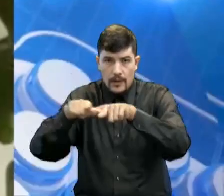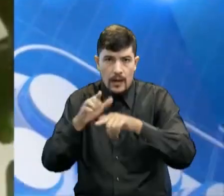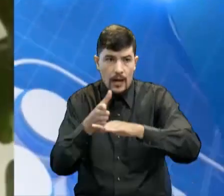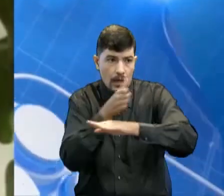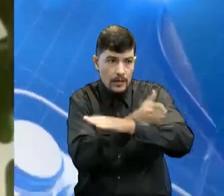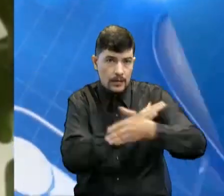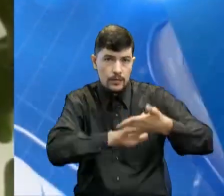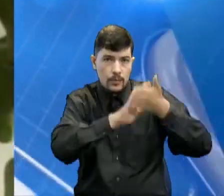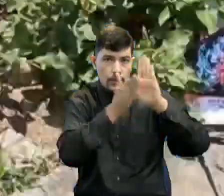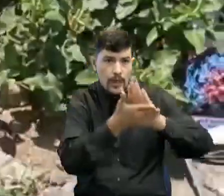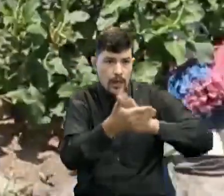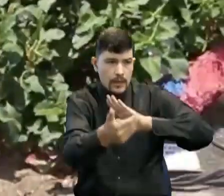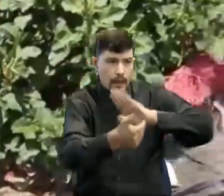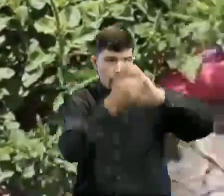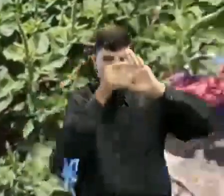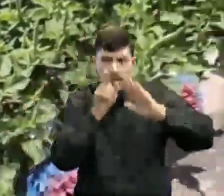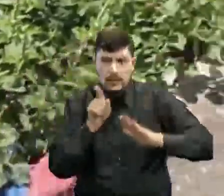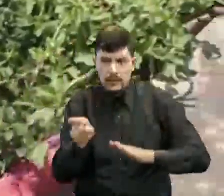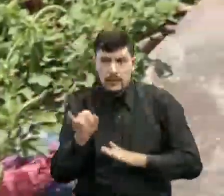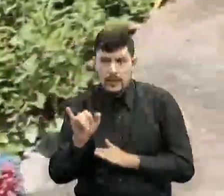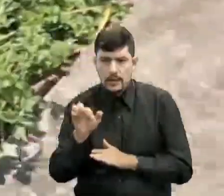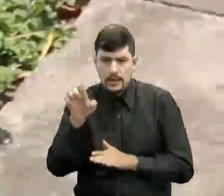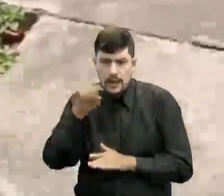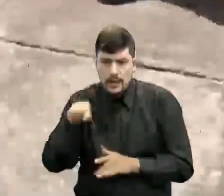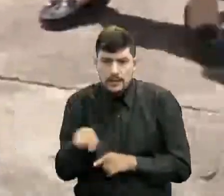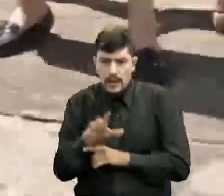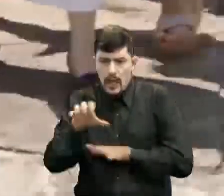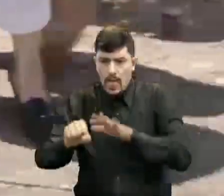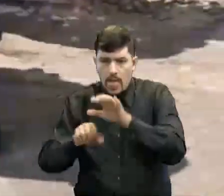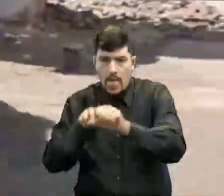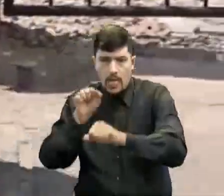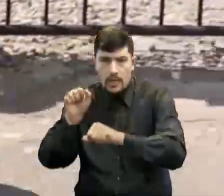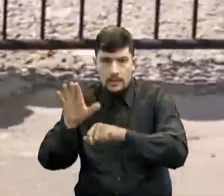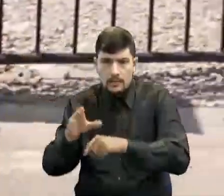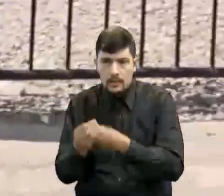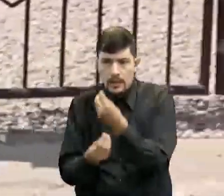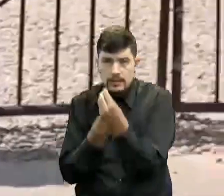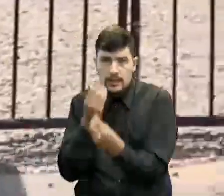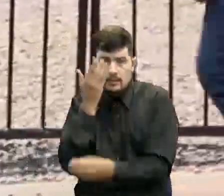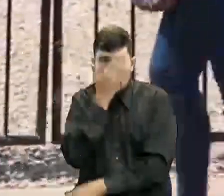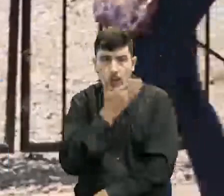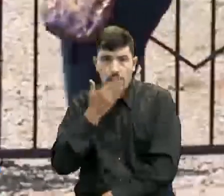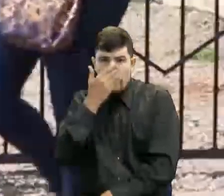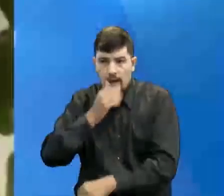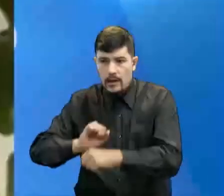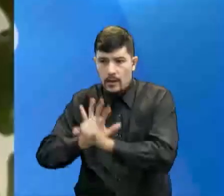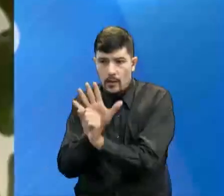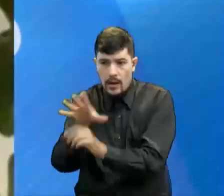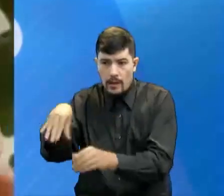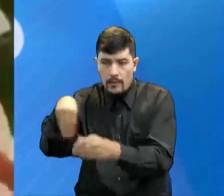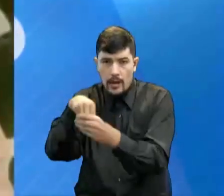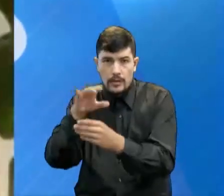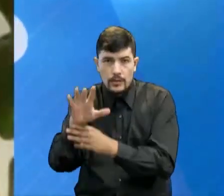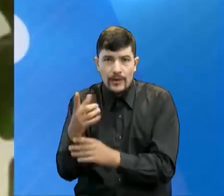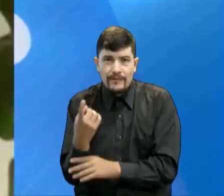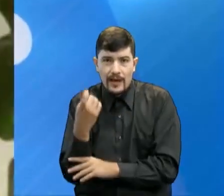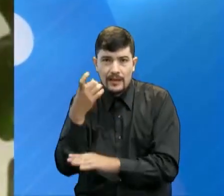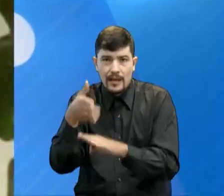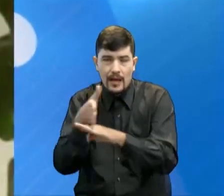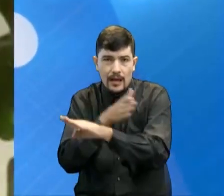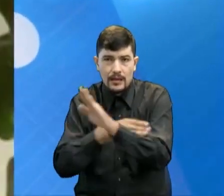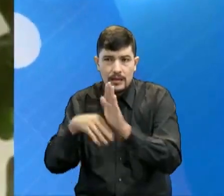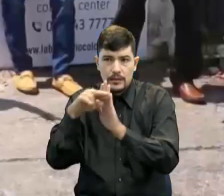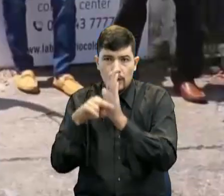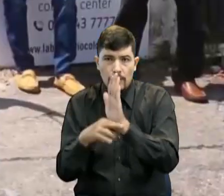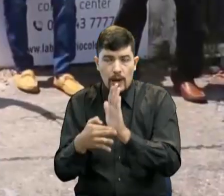denuncias de la comunidad de una IPS que está tomando muestras para COVID, al parecer sin el debido cumplimiento